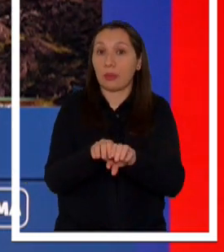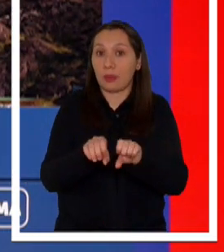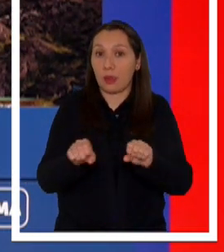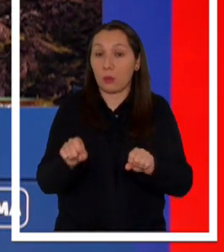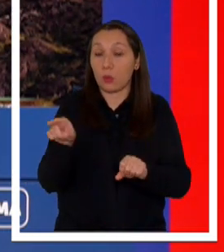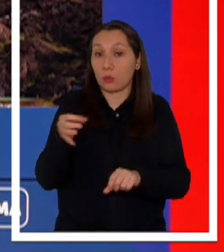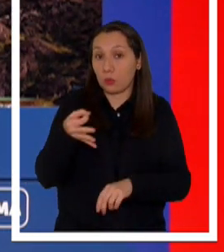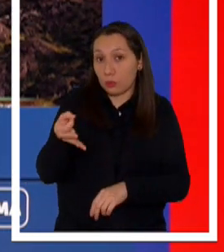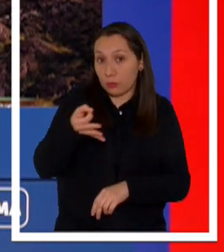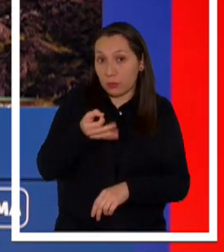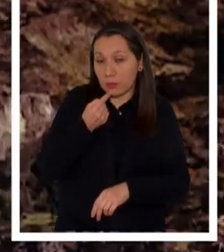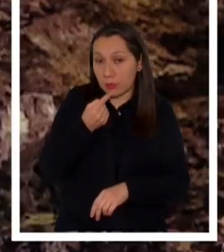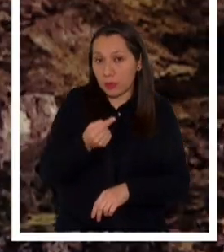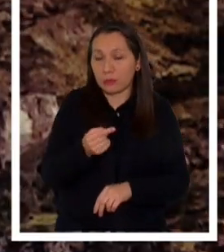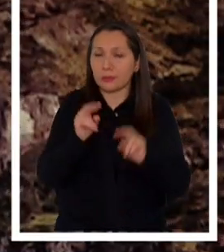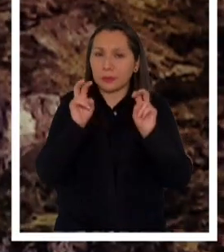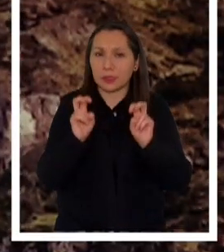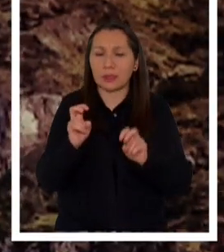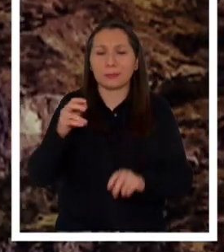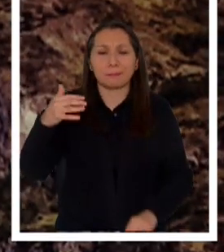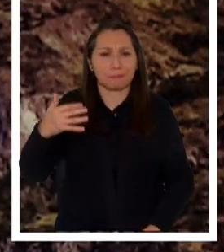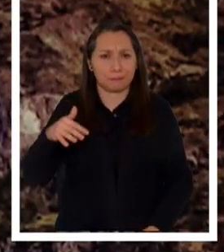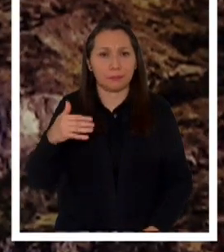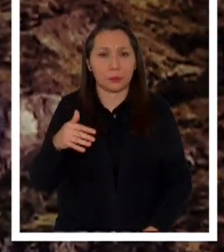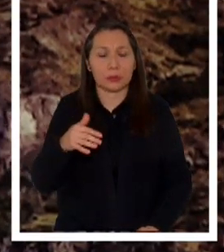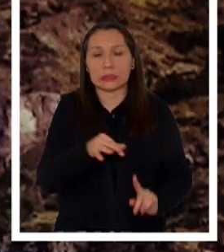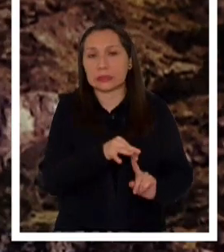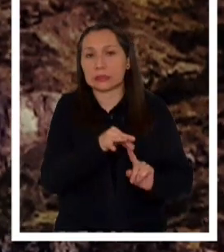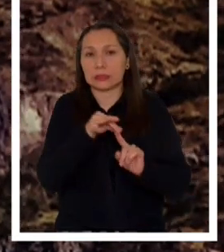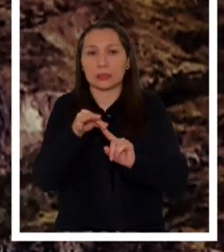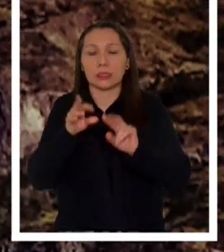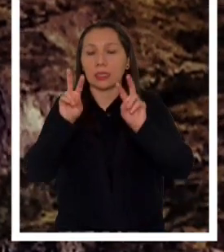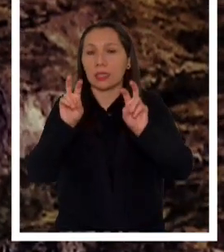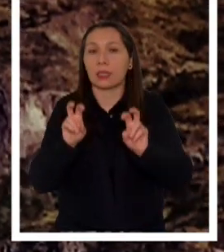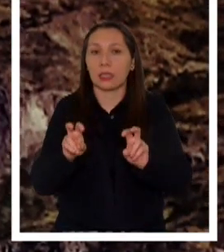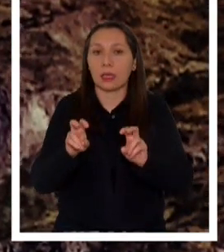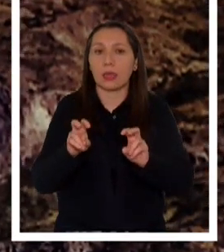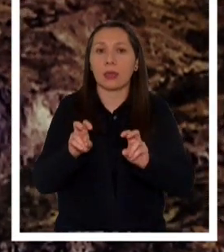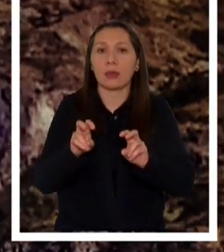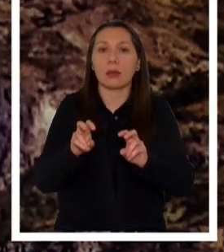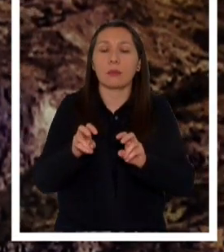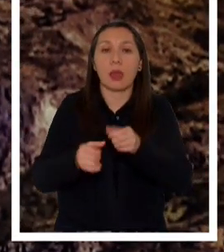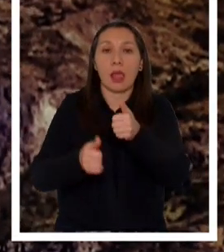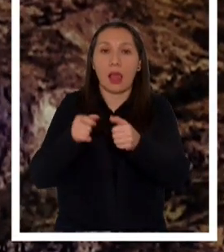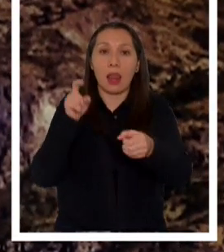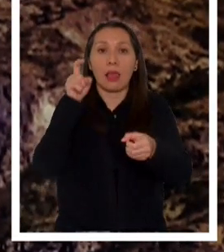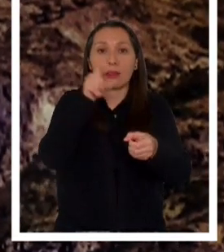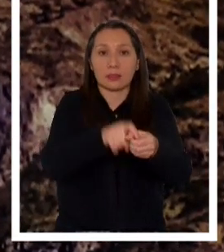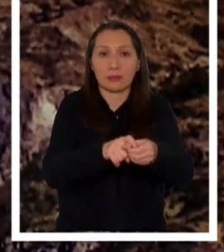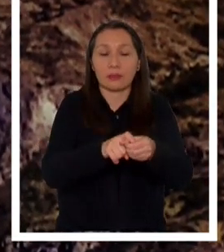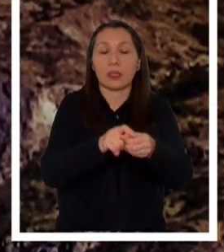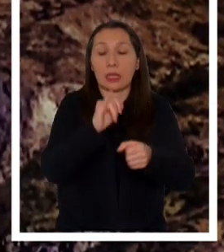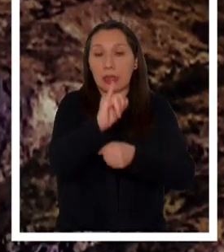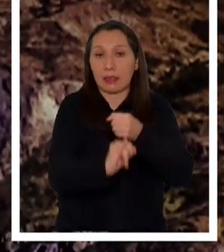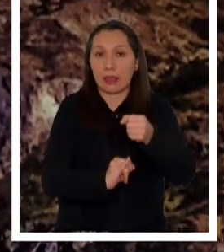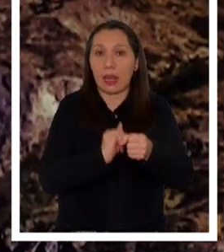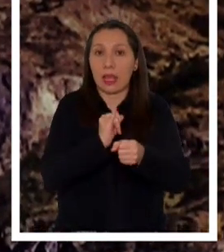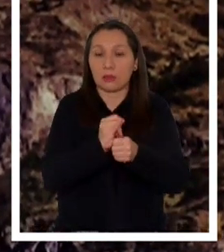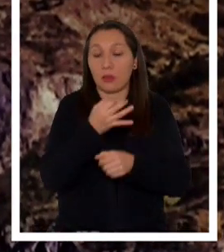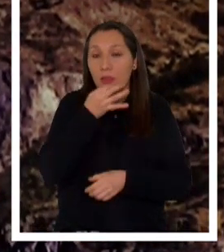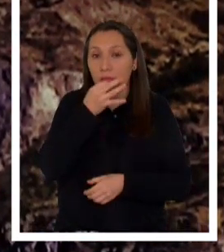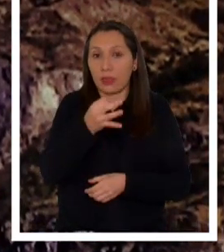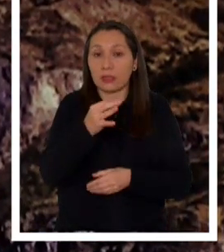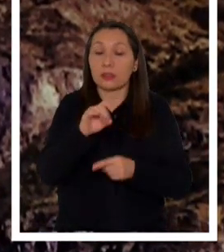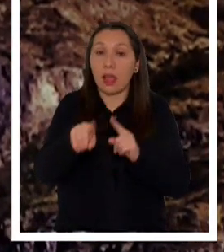a la a la consulta hay un aspecto que es central y que dice relación con clasificaciones a los eventos internacionales que